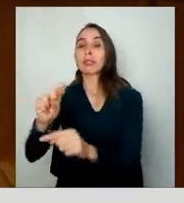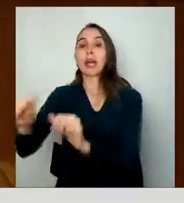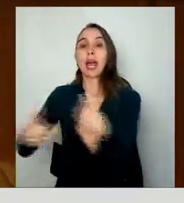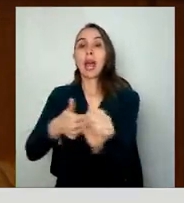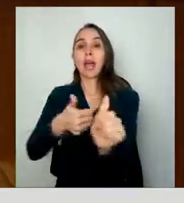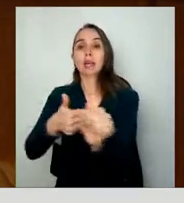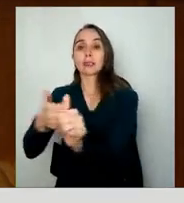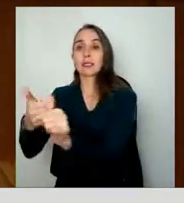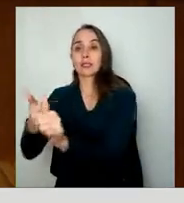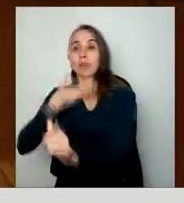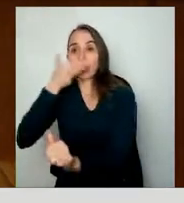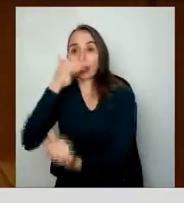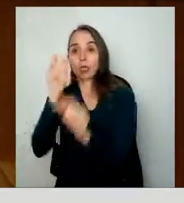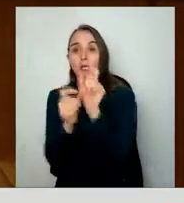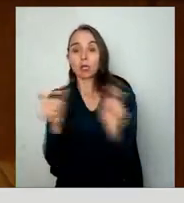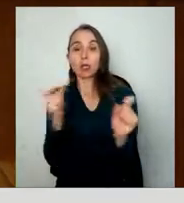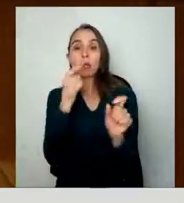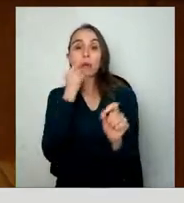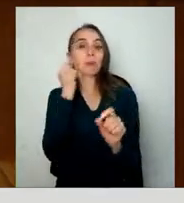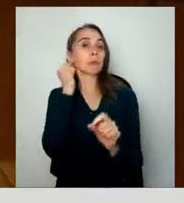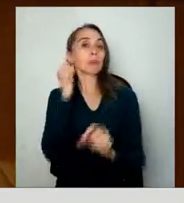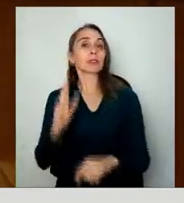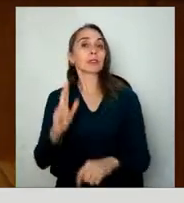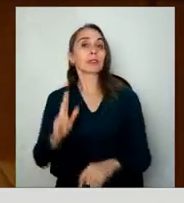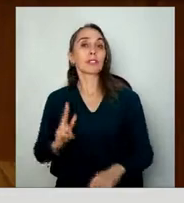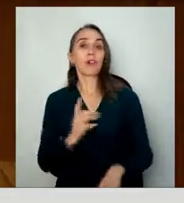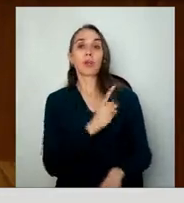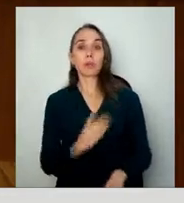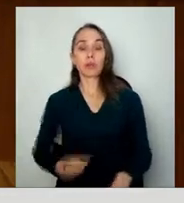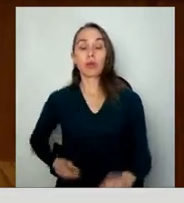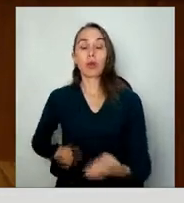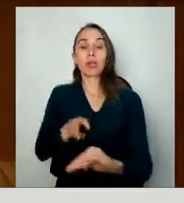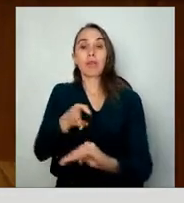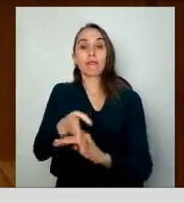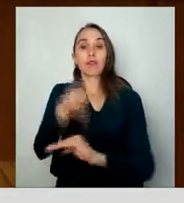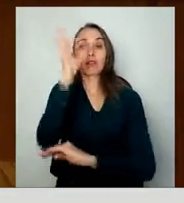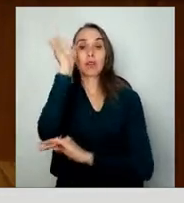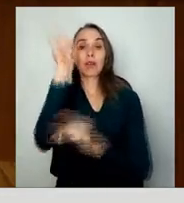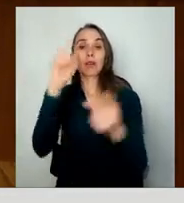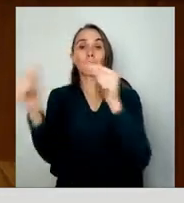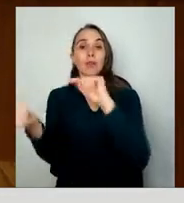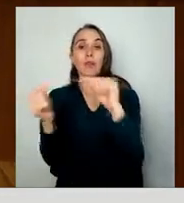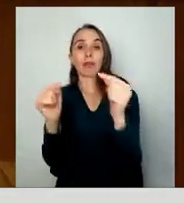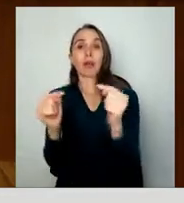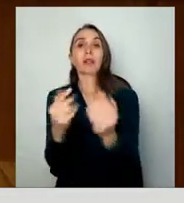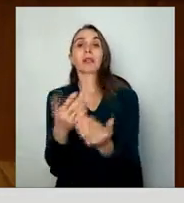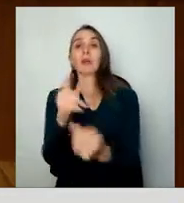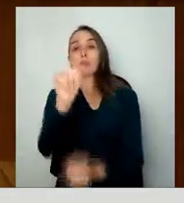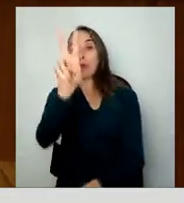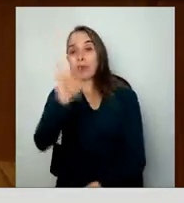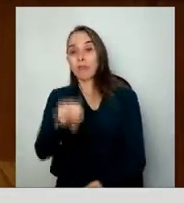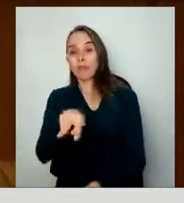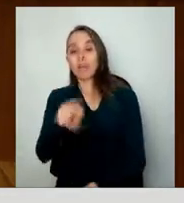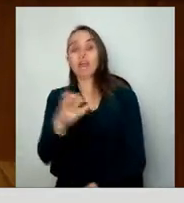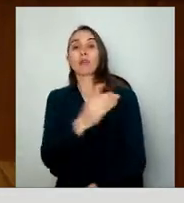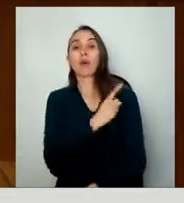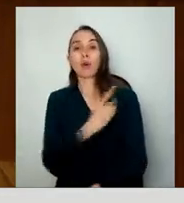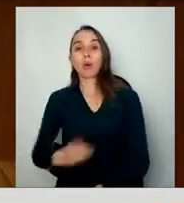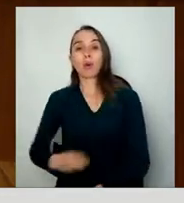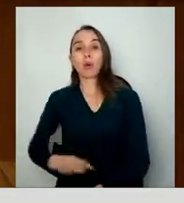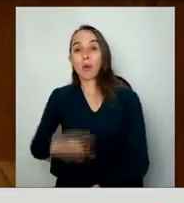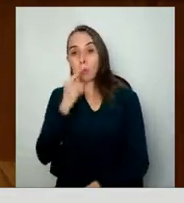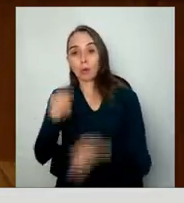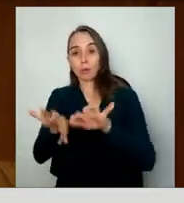de las y los señores diputados que participaron en el debate se encuentran a disposición de los diputados en el informe respectivo